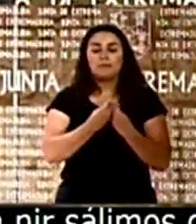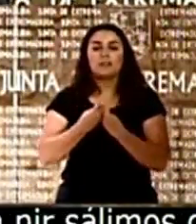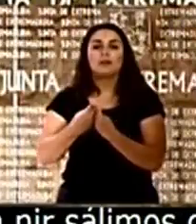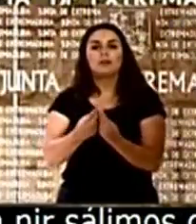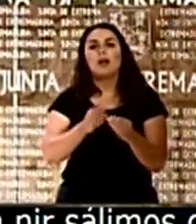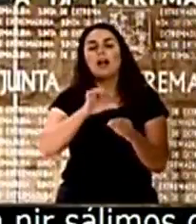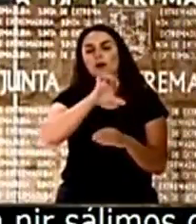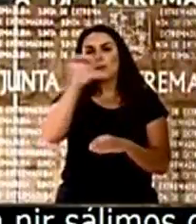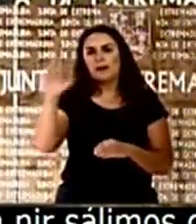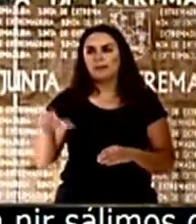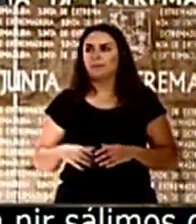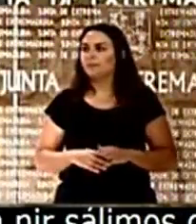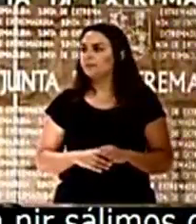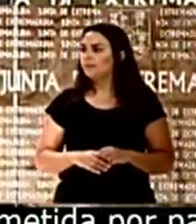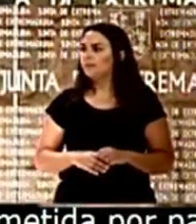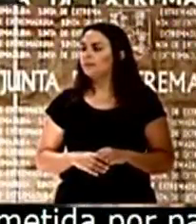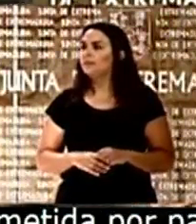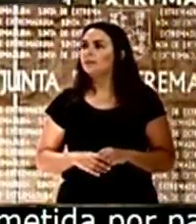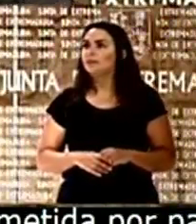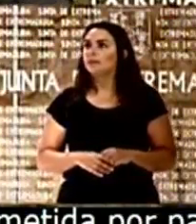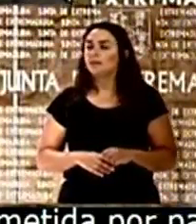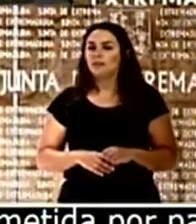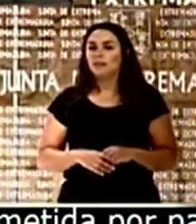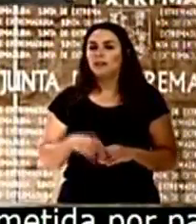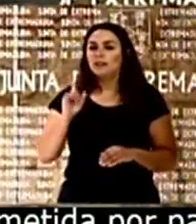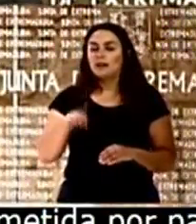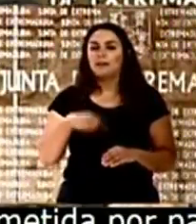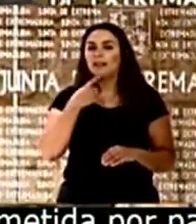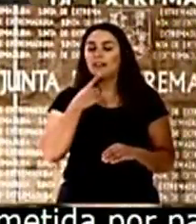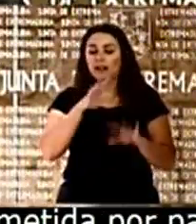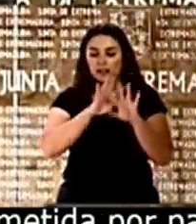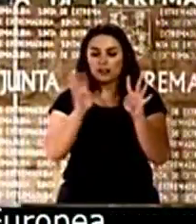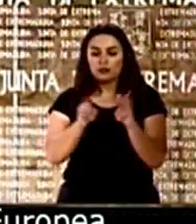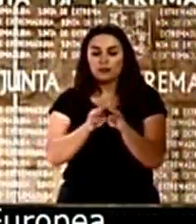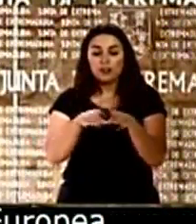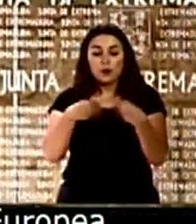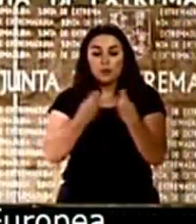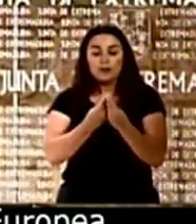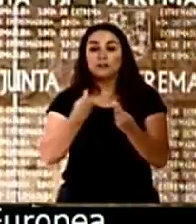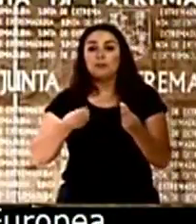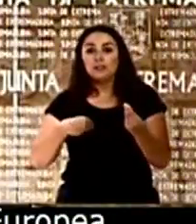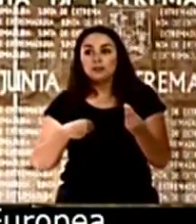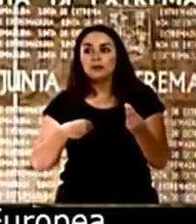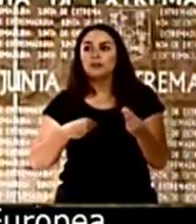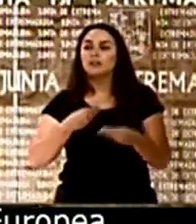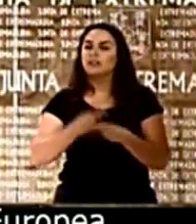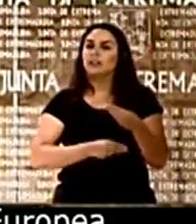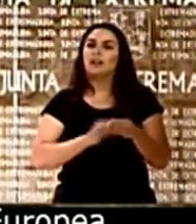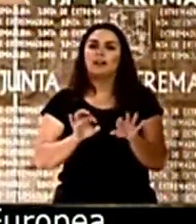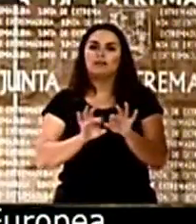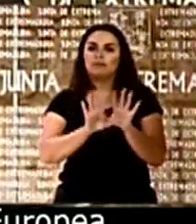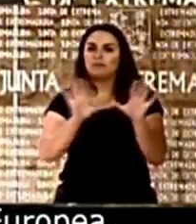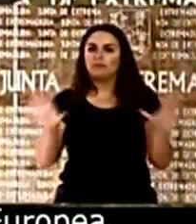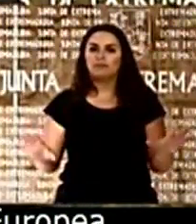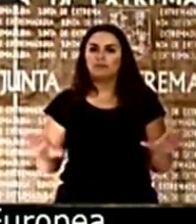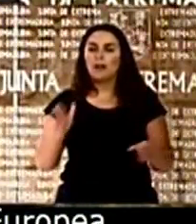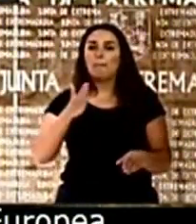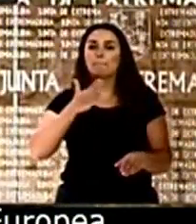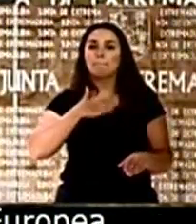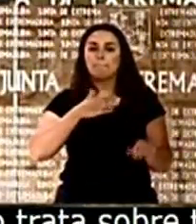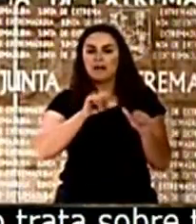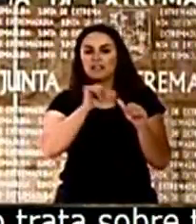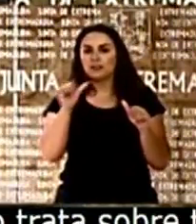Europea. Debemos decir que, en definitiva, este documento trata sobre todo de establecer un patrón y